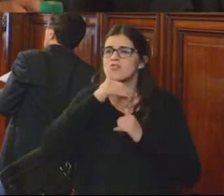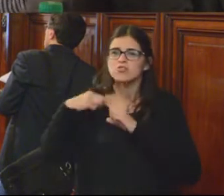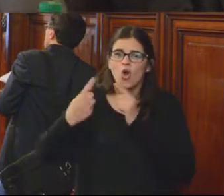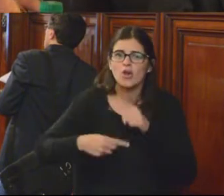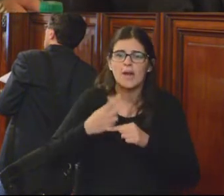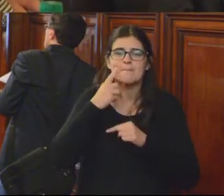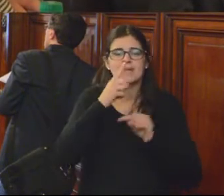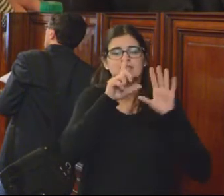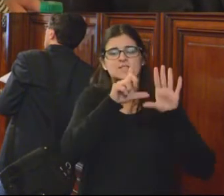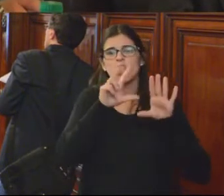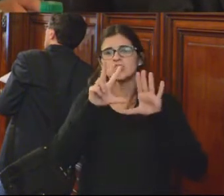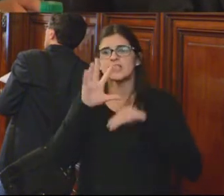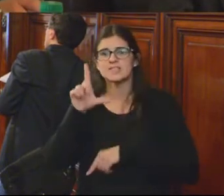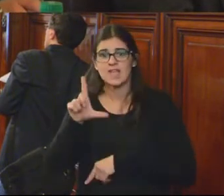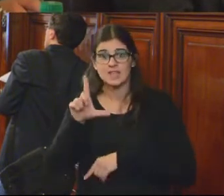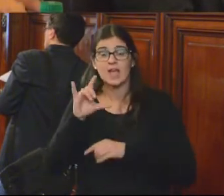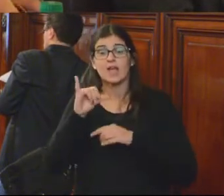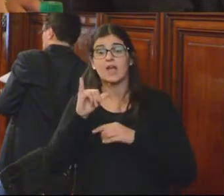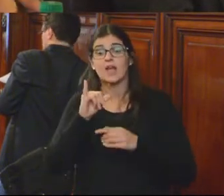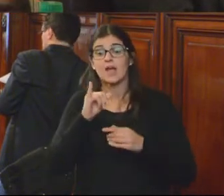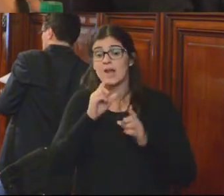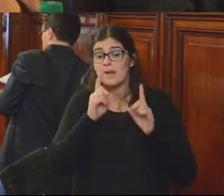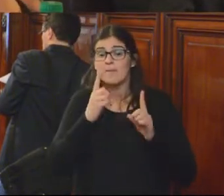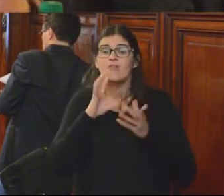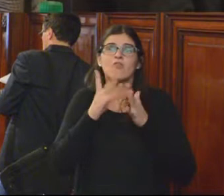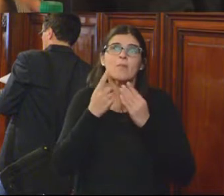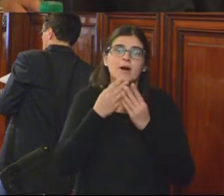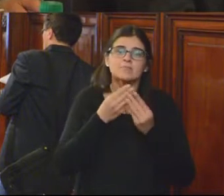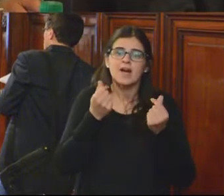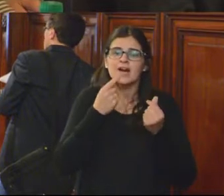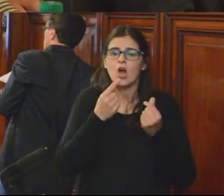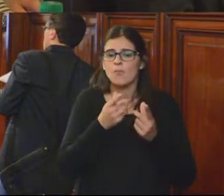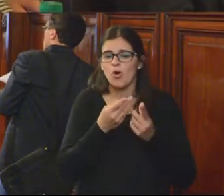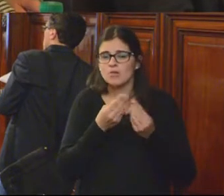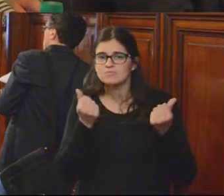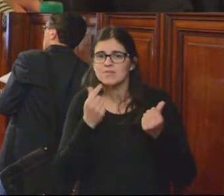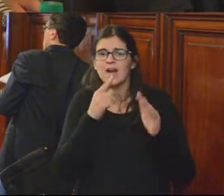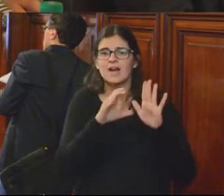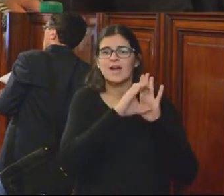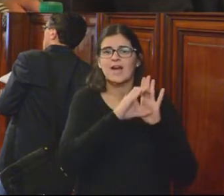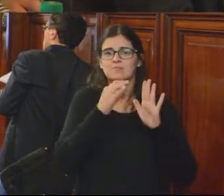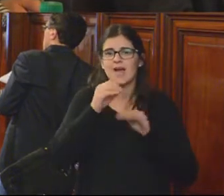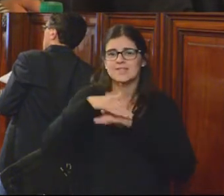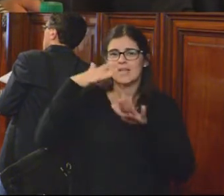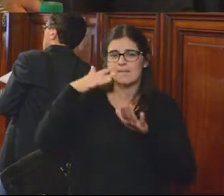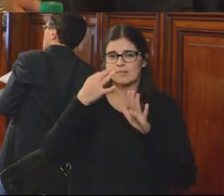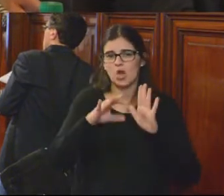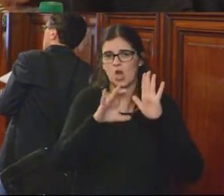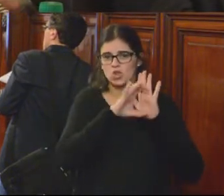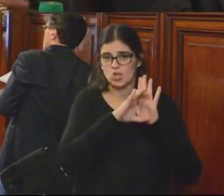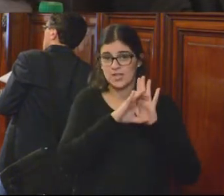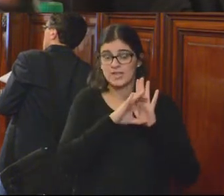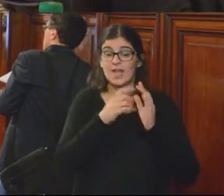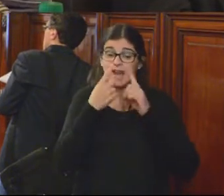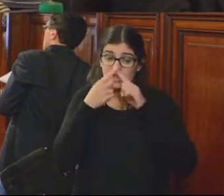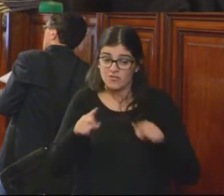años 1787, la salida constitucional en una Asamblea Nacional Constituyente. La